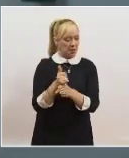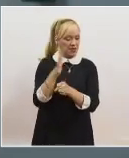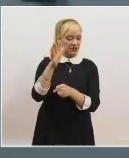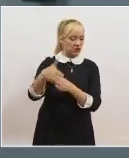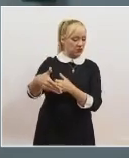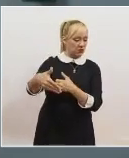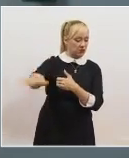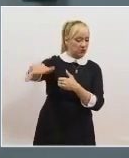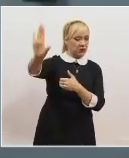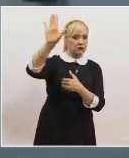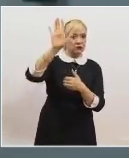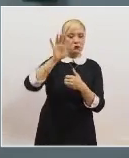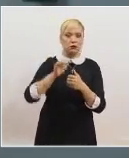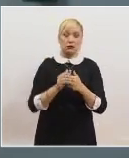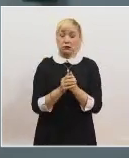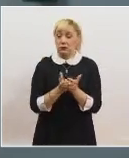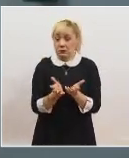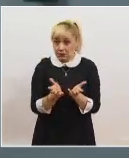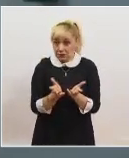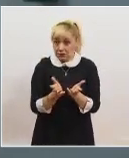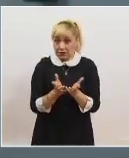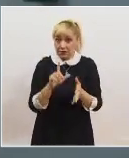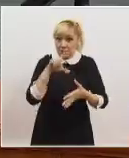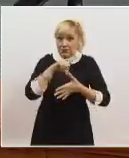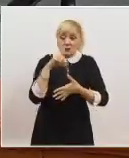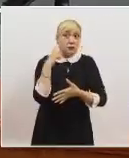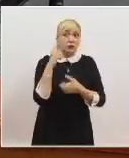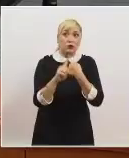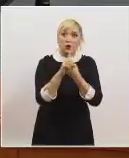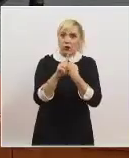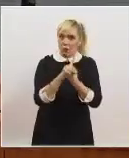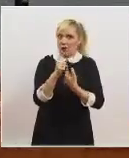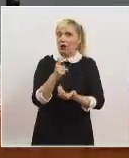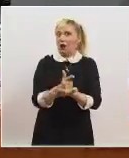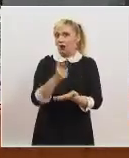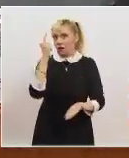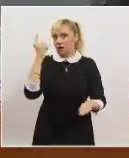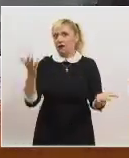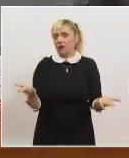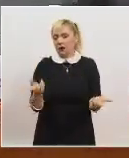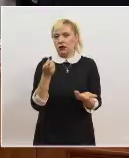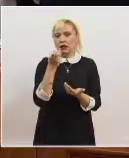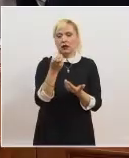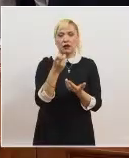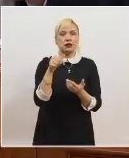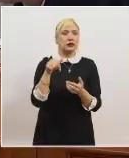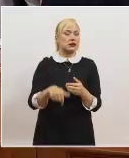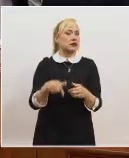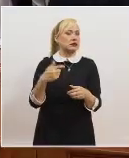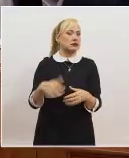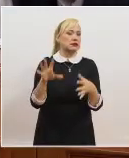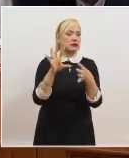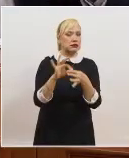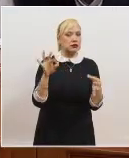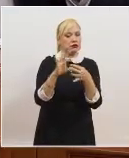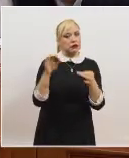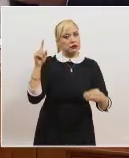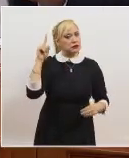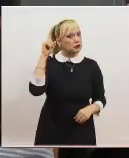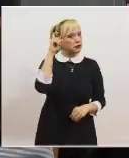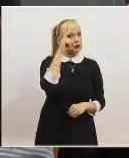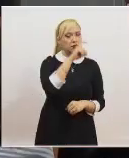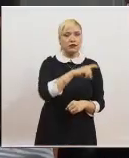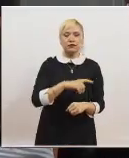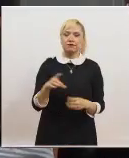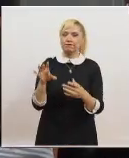Latinoamérica genera un problema gravísimo. Para el canal del Poder Judicial de la Federación, con información de Miguel Nila